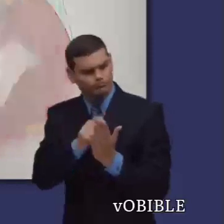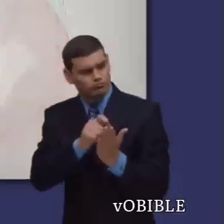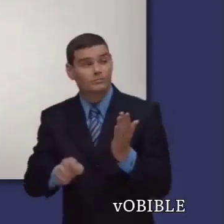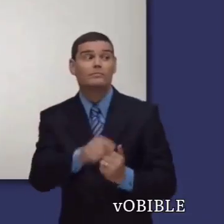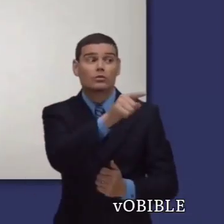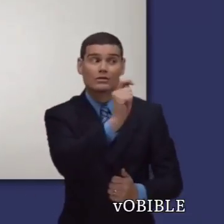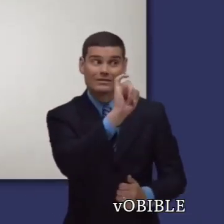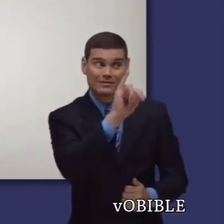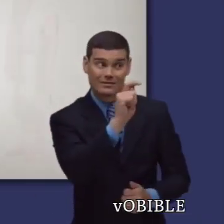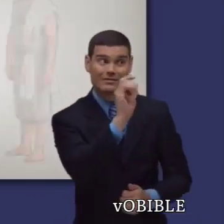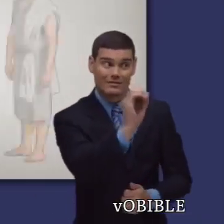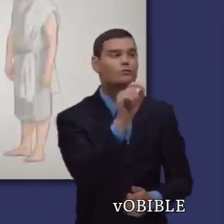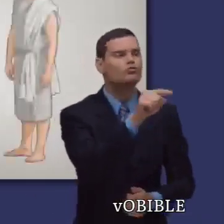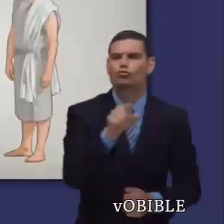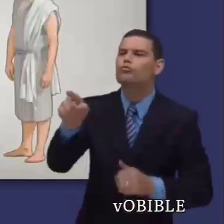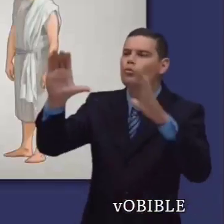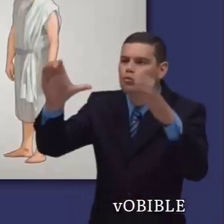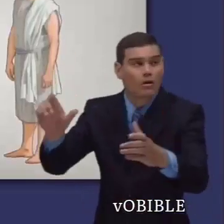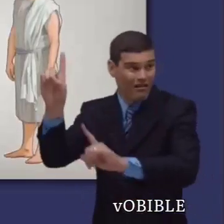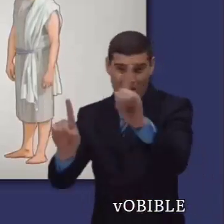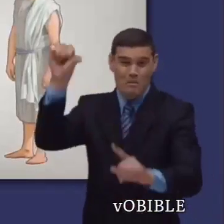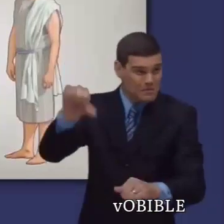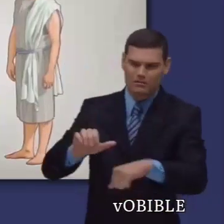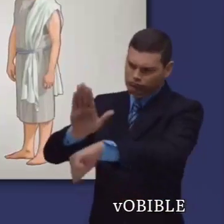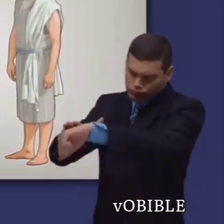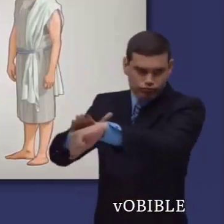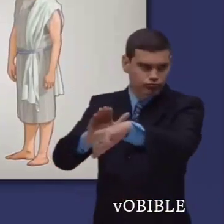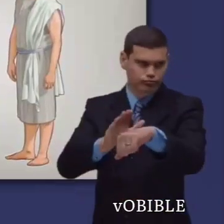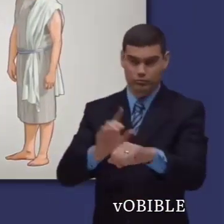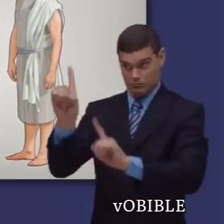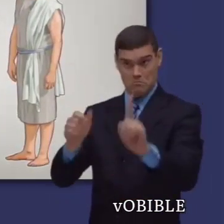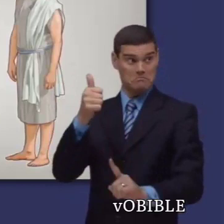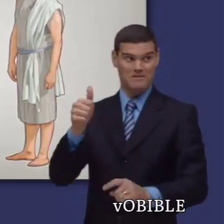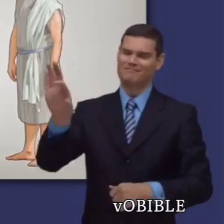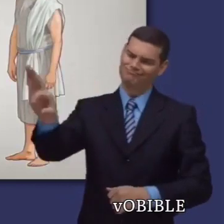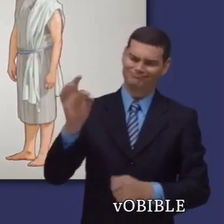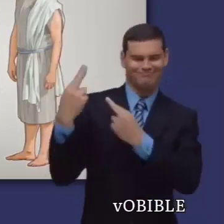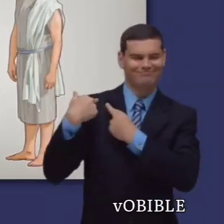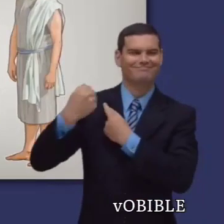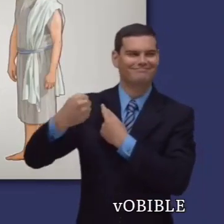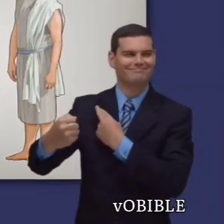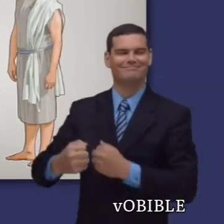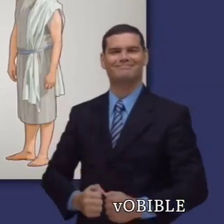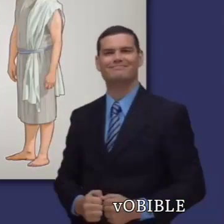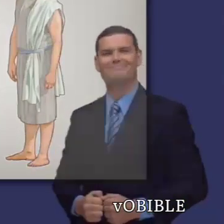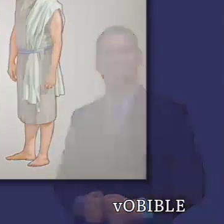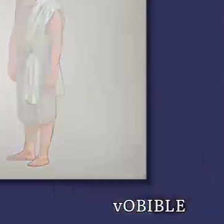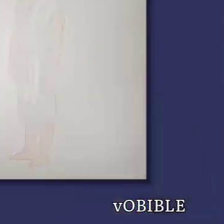los problemas de las congregaciones cretenses y que nombrara a hombres cualificados para que fueran ancianos.